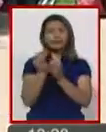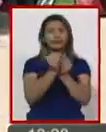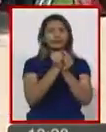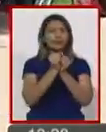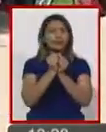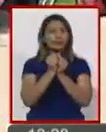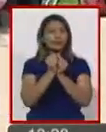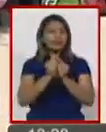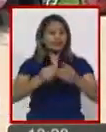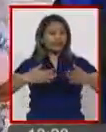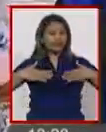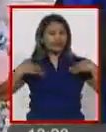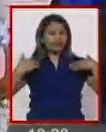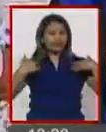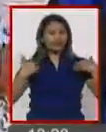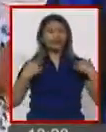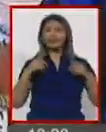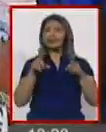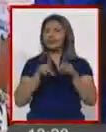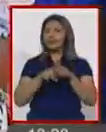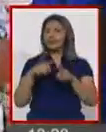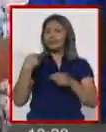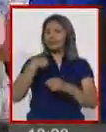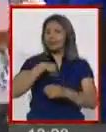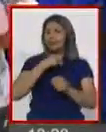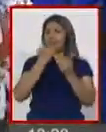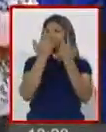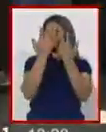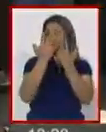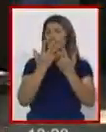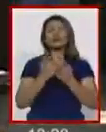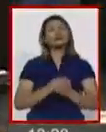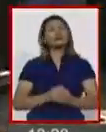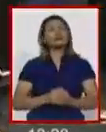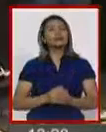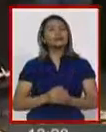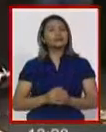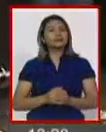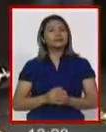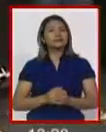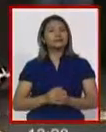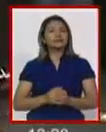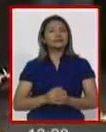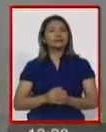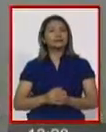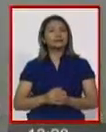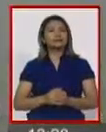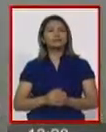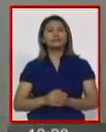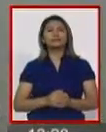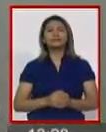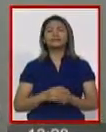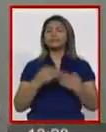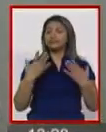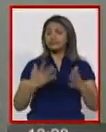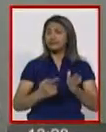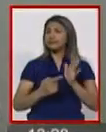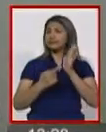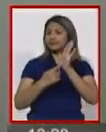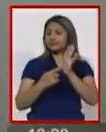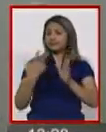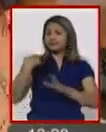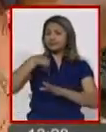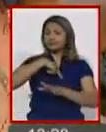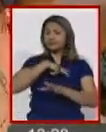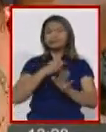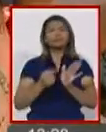ella nuestras alegrías, pero también nuestras penas, logros, frustraciones, a presentarles